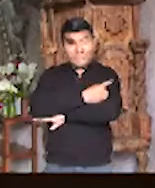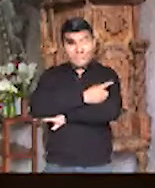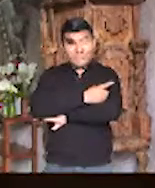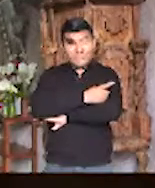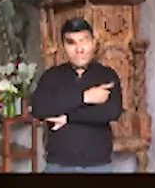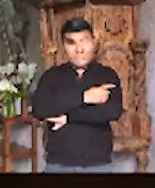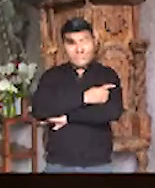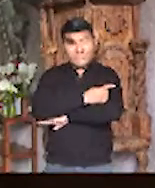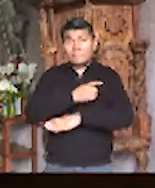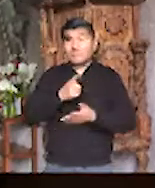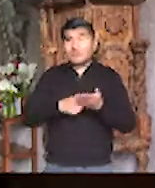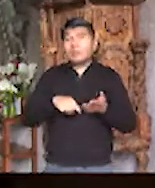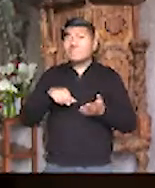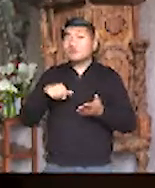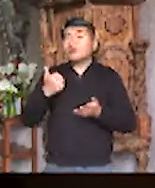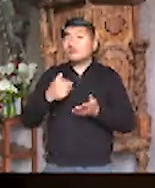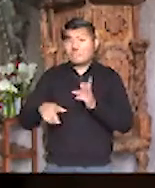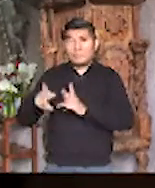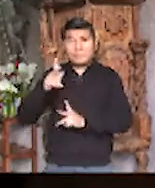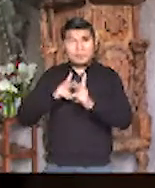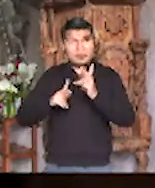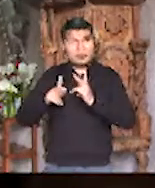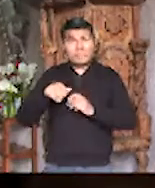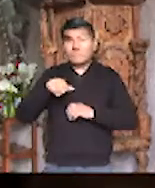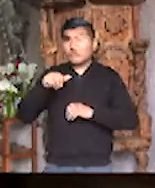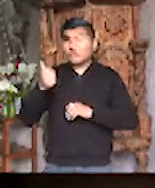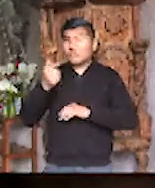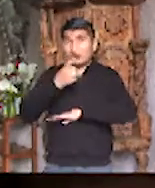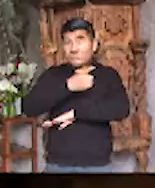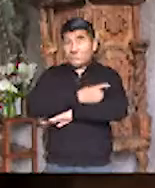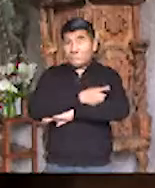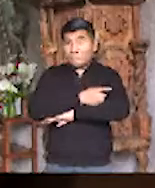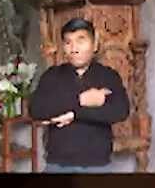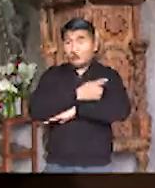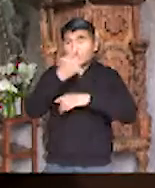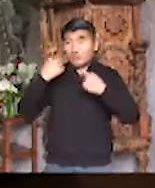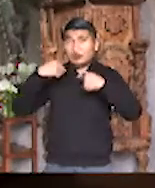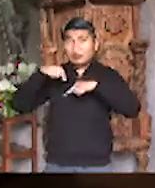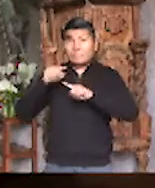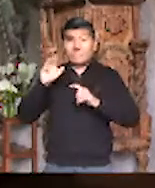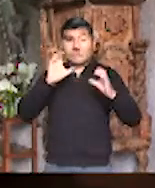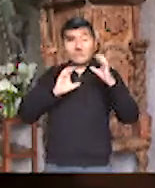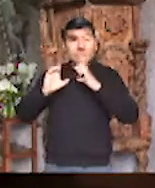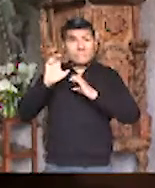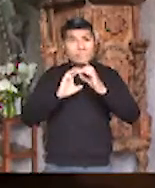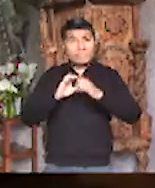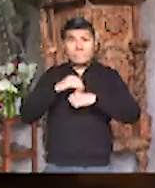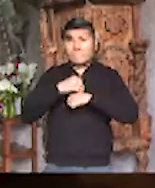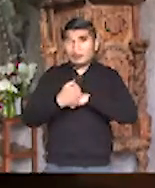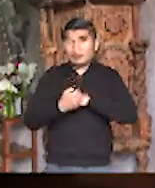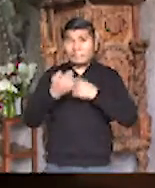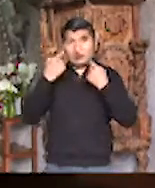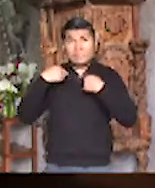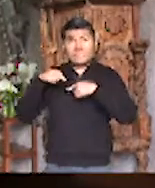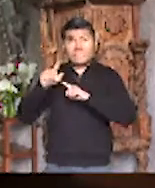y en la otra parte en la otra orilla ha ido a buscar un pan ha